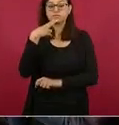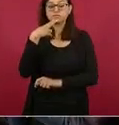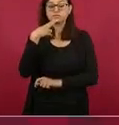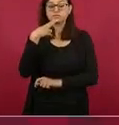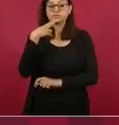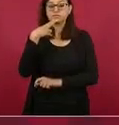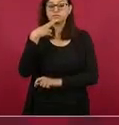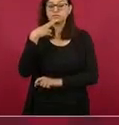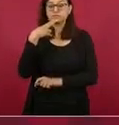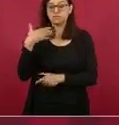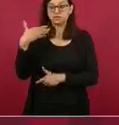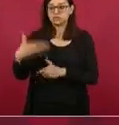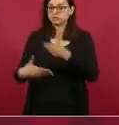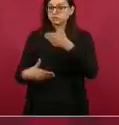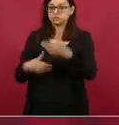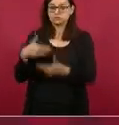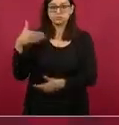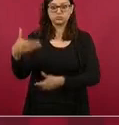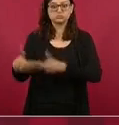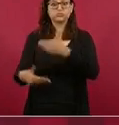y